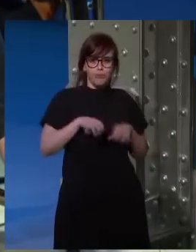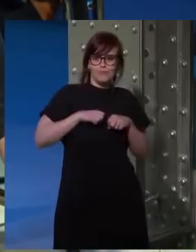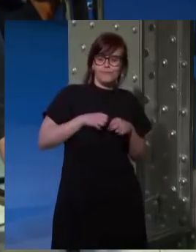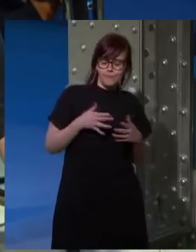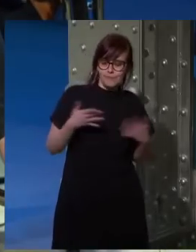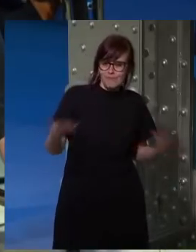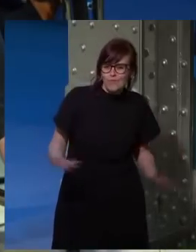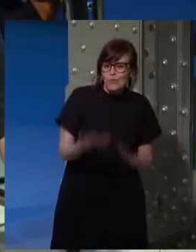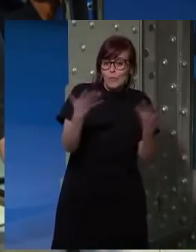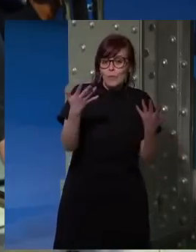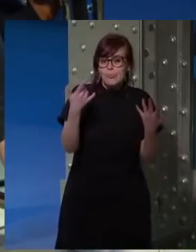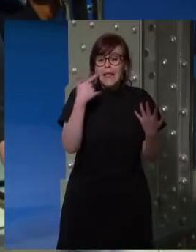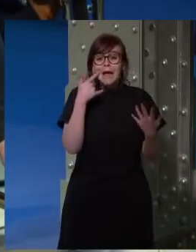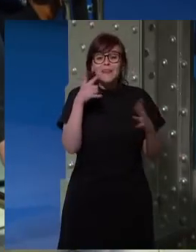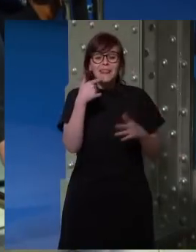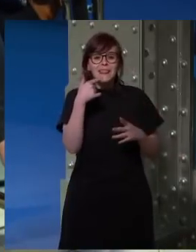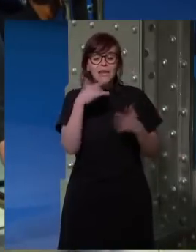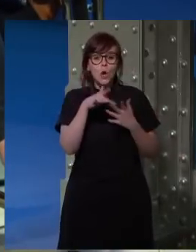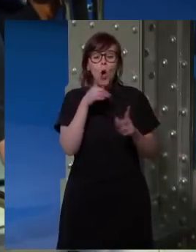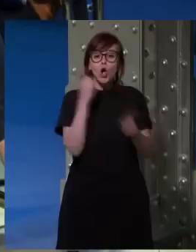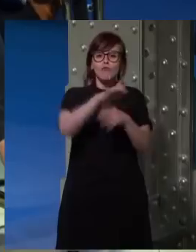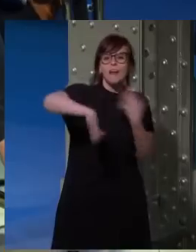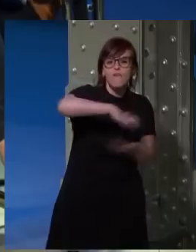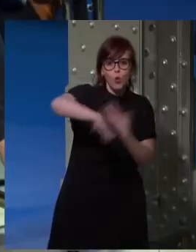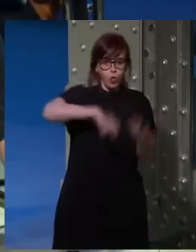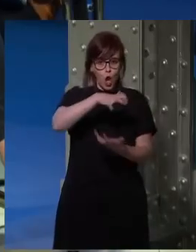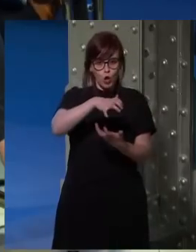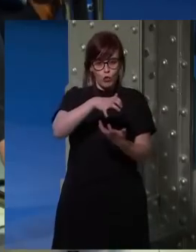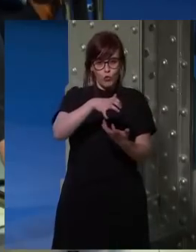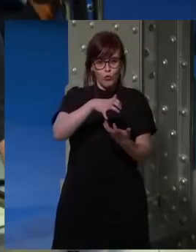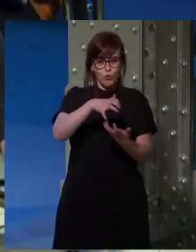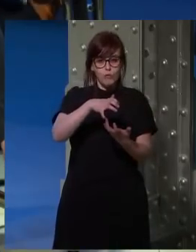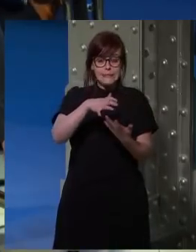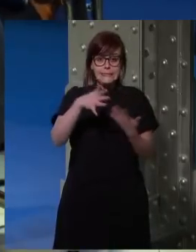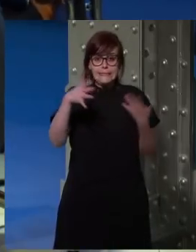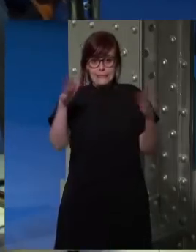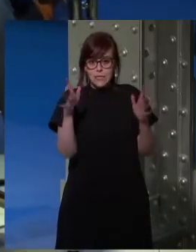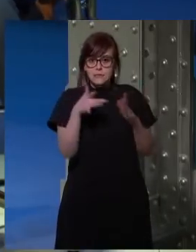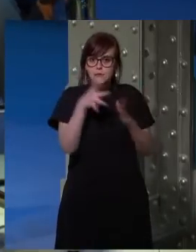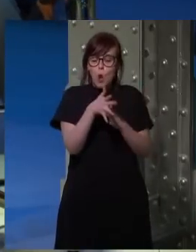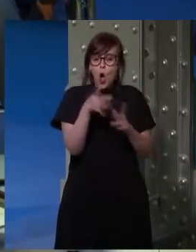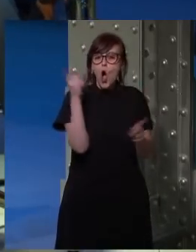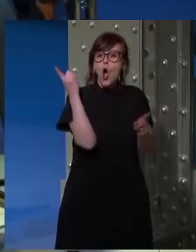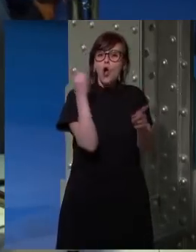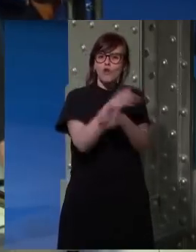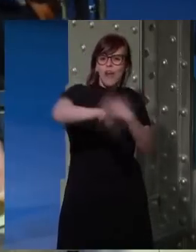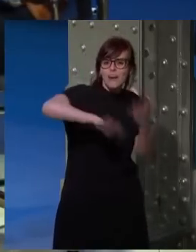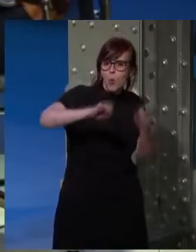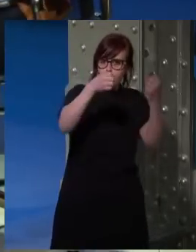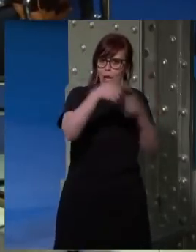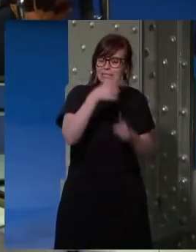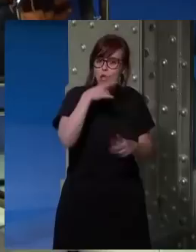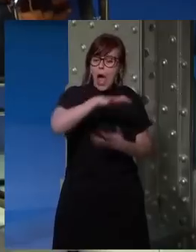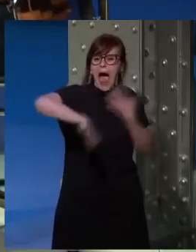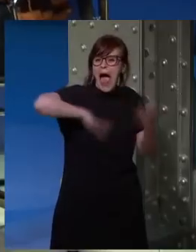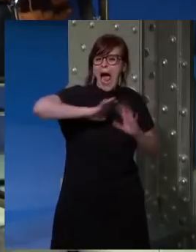por supuesto, claro. Digamos que las contrarrevoluciones siempre son, esas sí son agresivas y virulentas, ¿no? O sea, es decir,